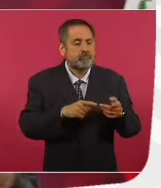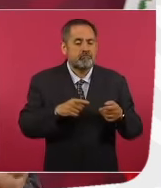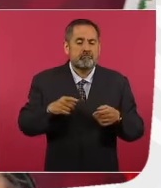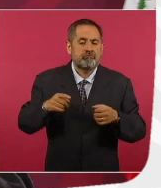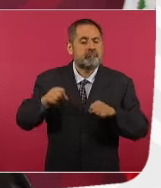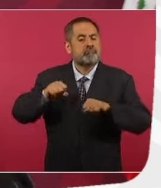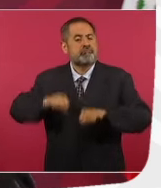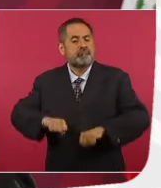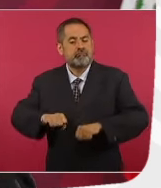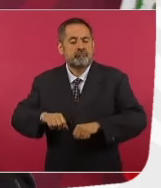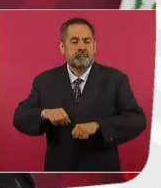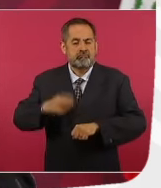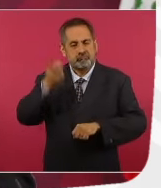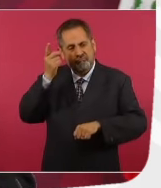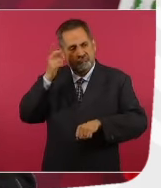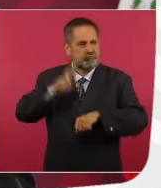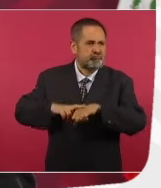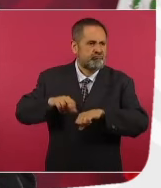autoritario